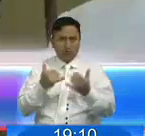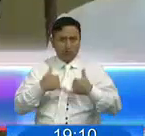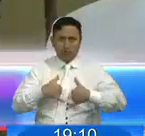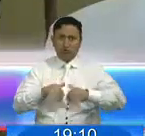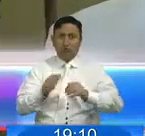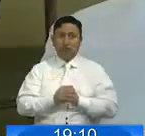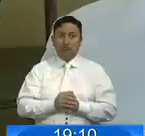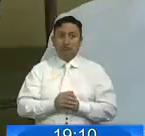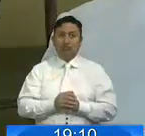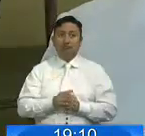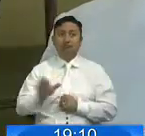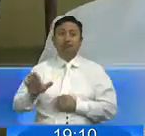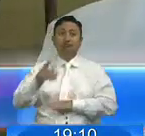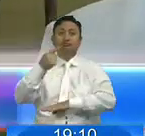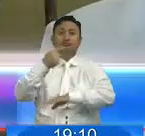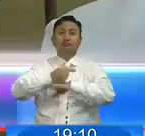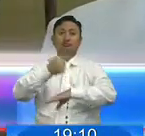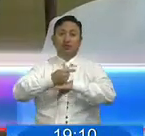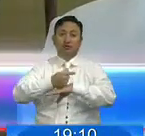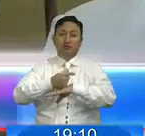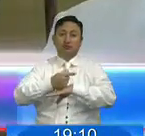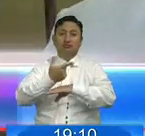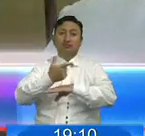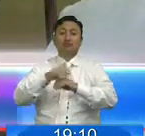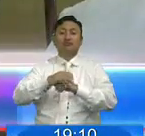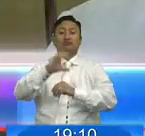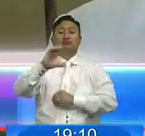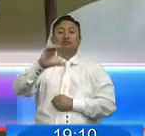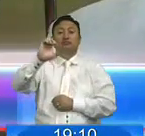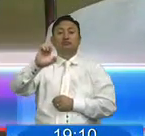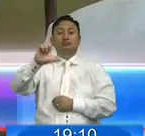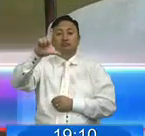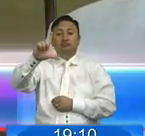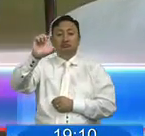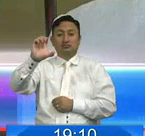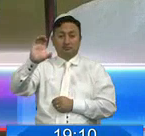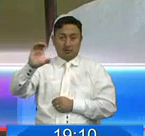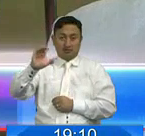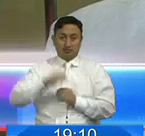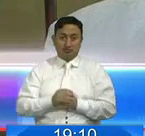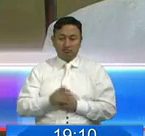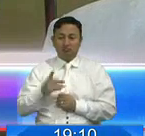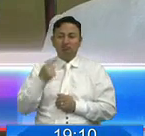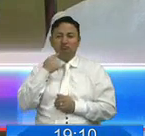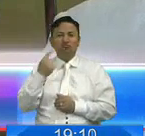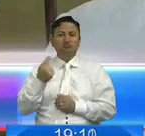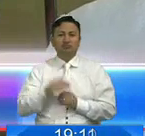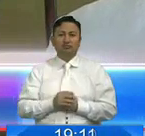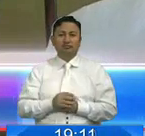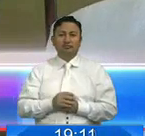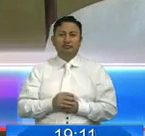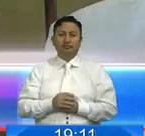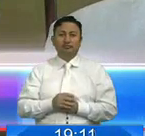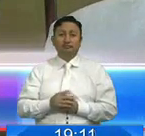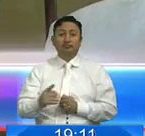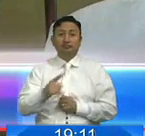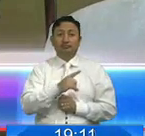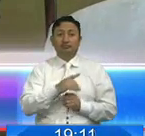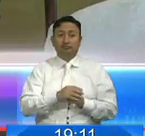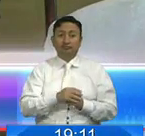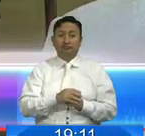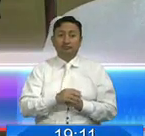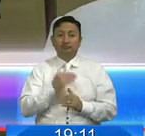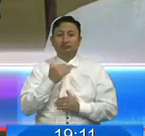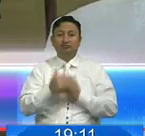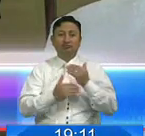El gerente de la SELEC nos manifestó que esto no tendría mucho más